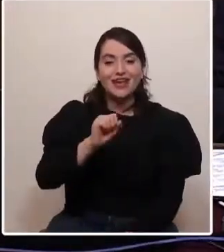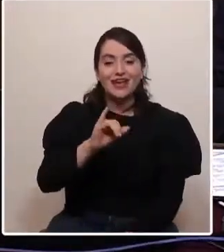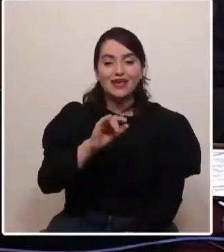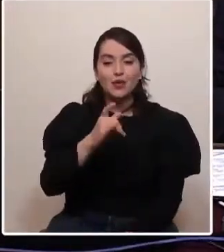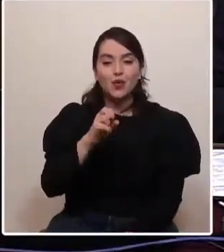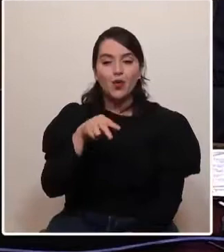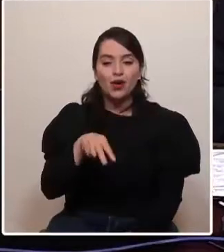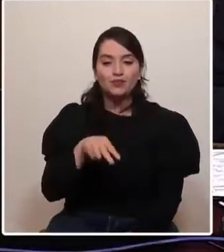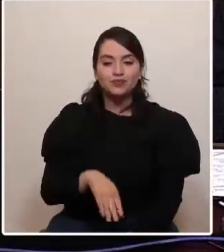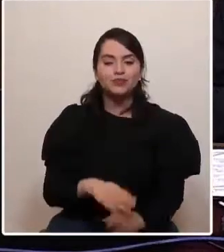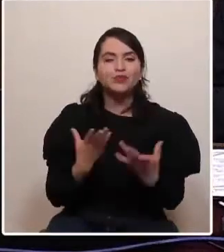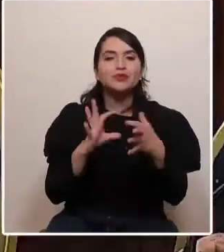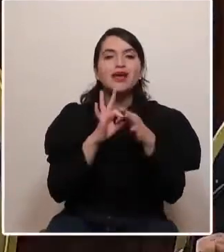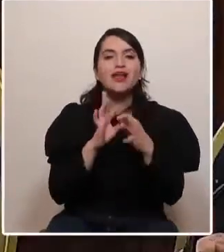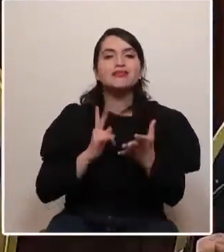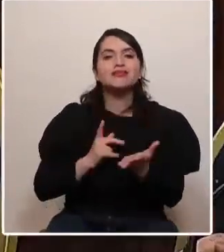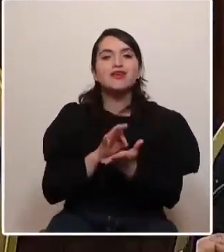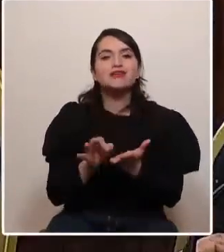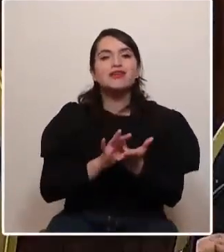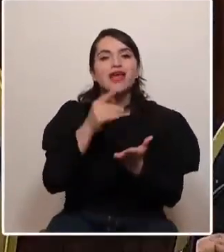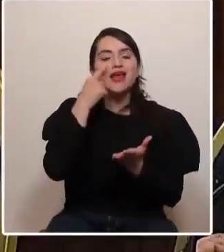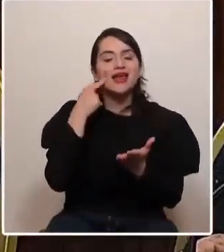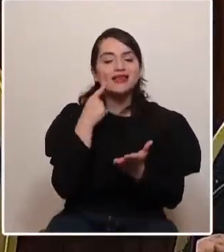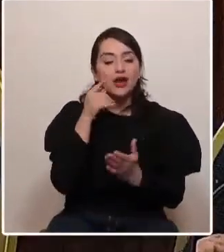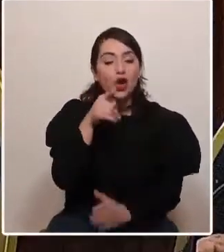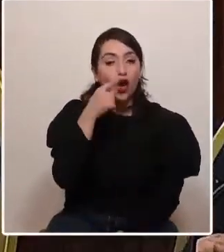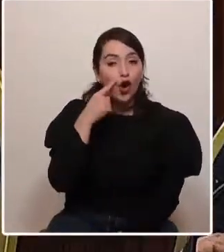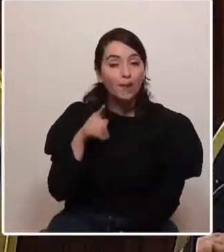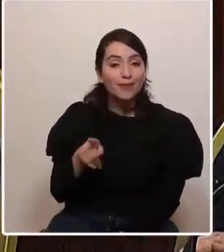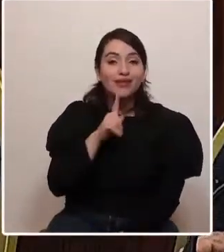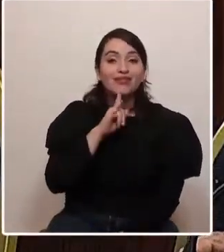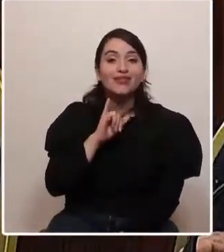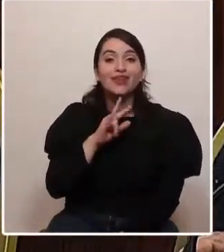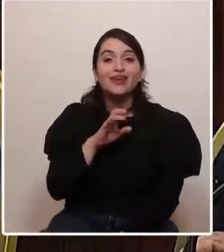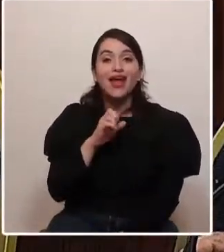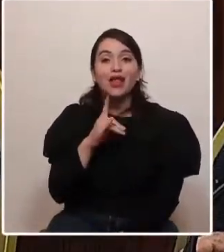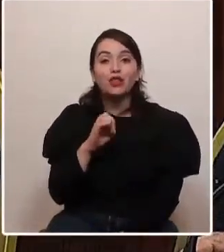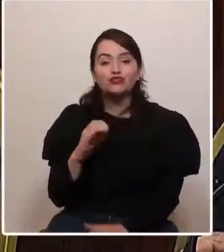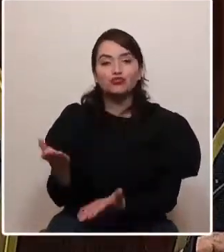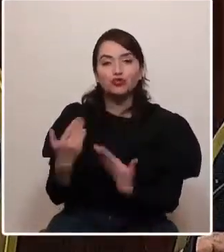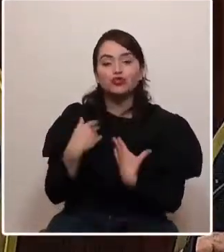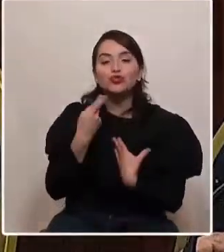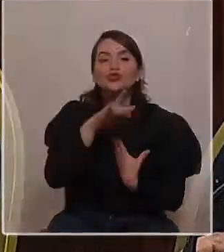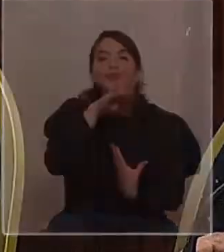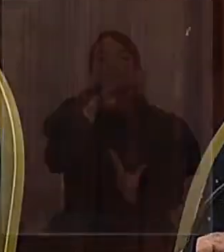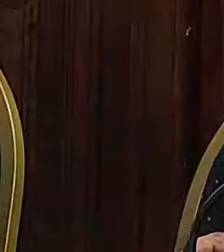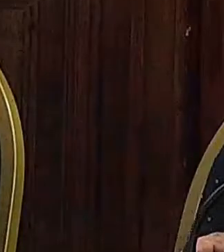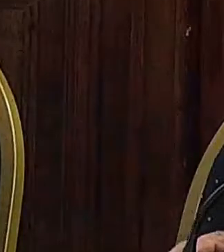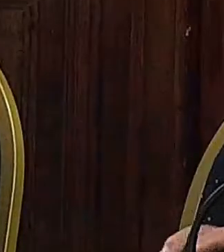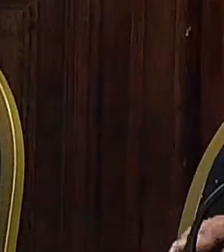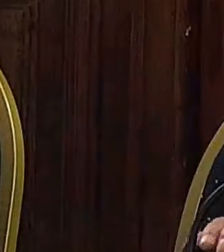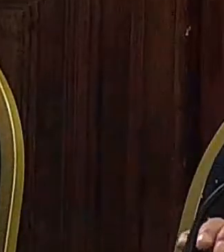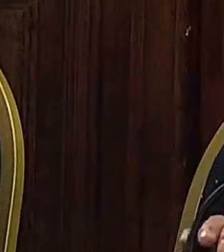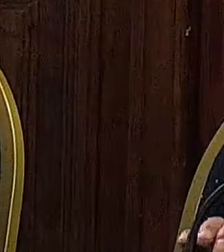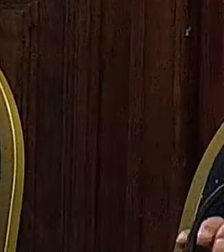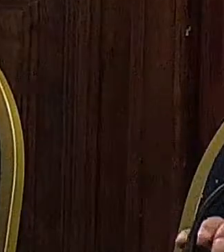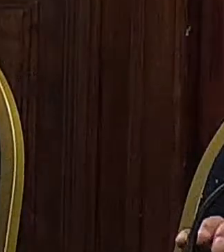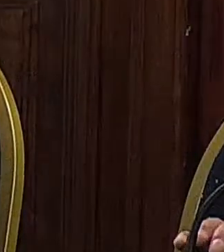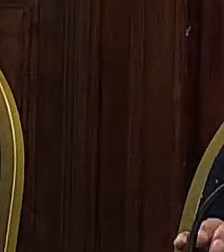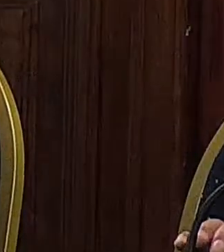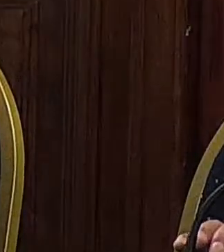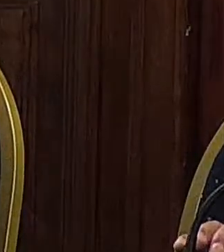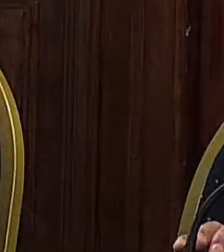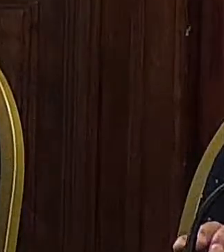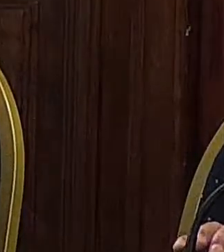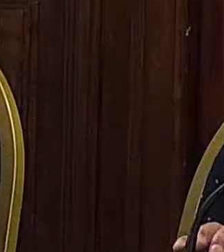Muchas gracias, señor secretario. El convencional Tirado me iba a ceder su minuto igual. Por favor, convencional Tirado, que le cede